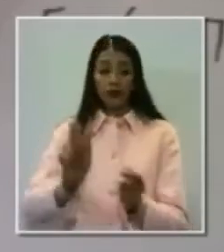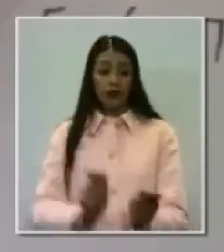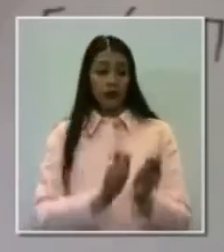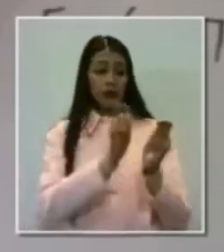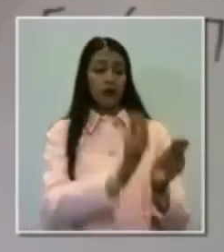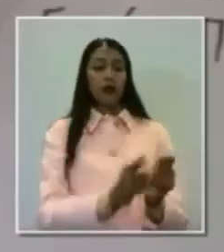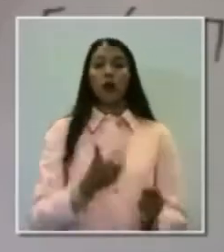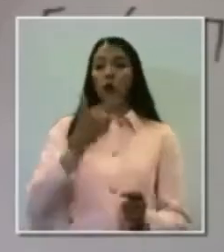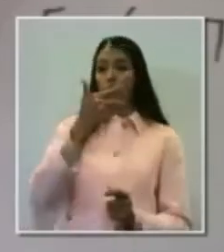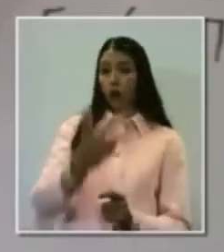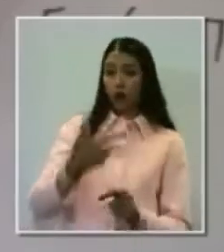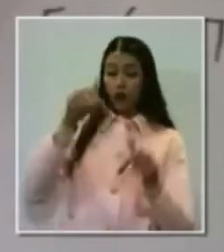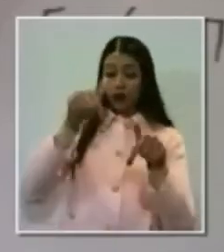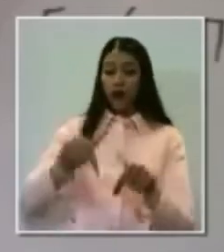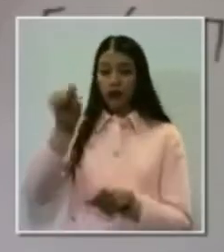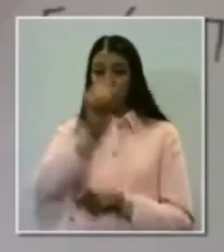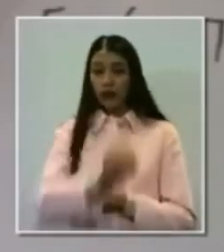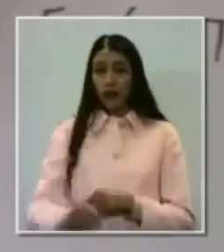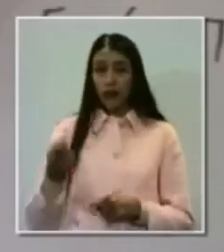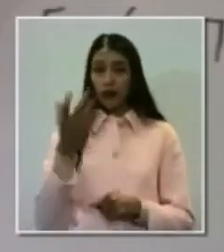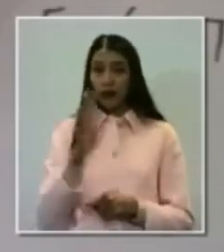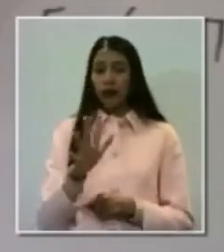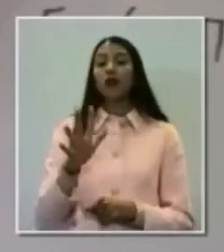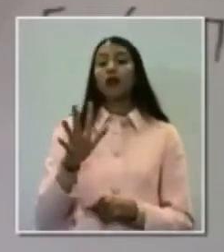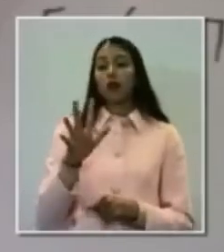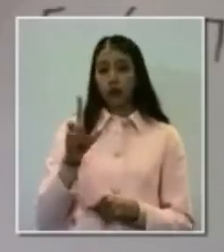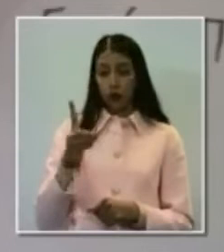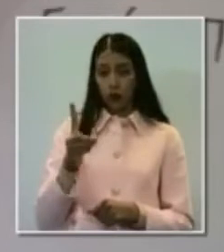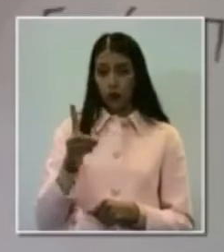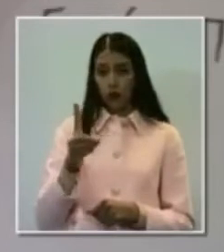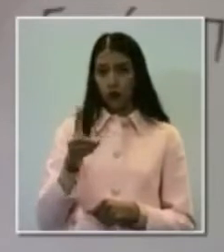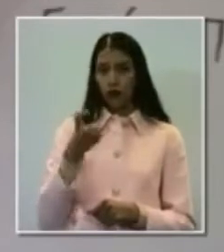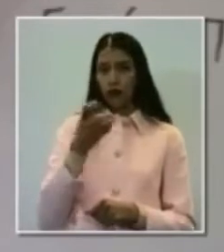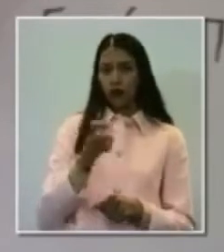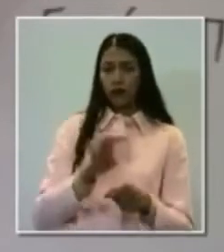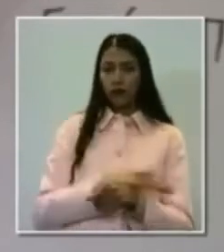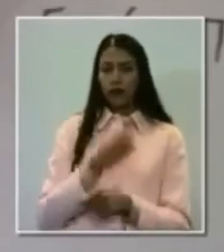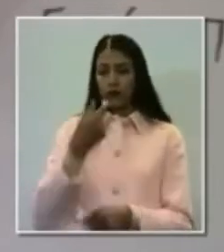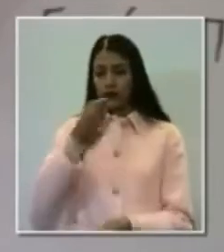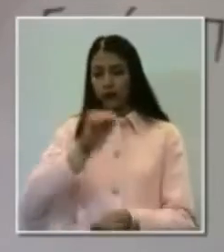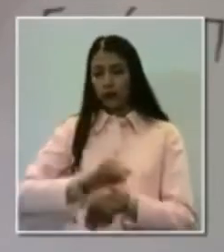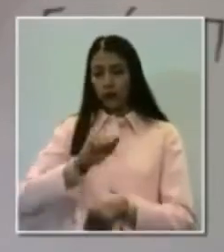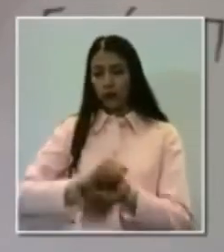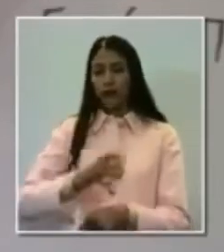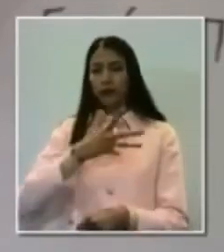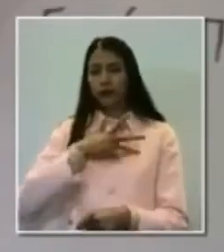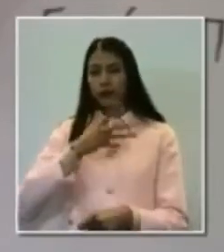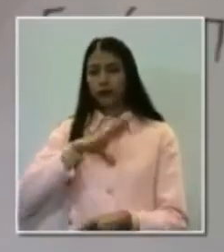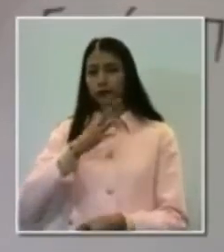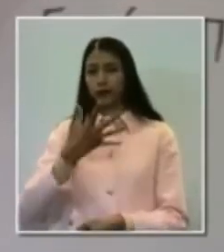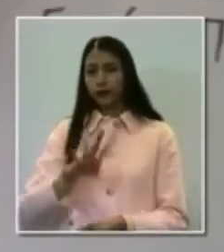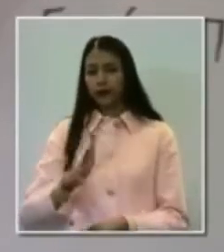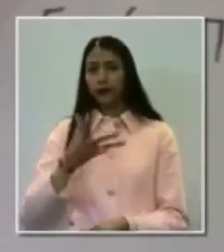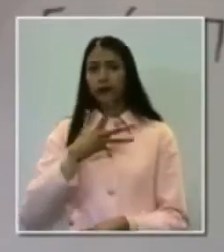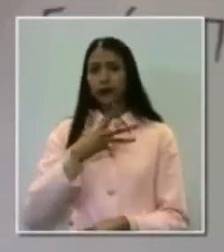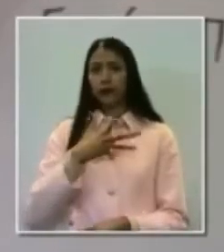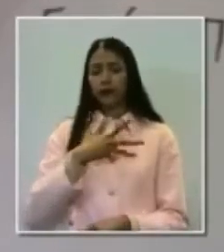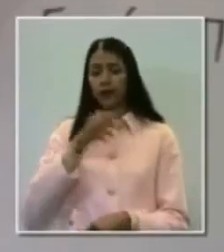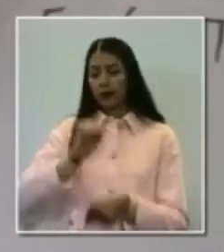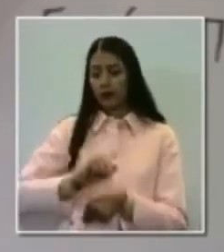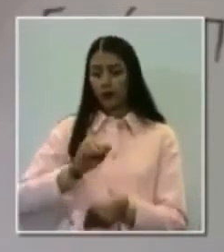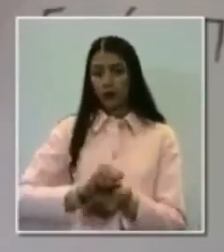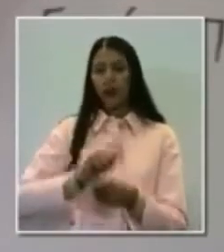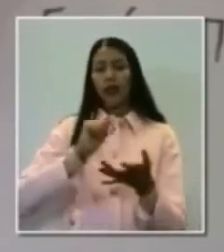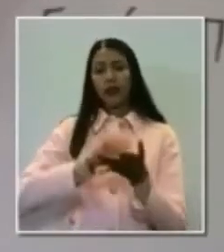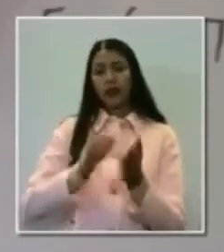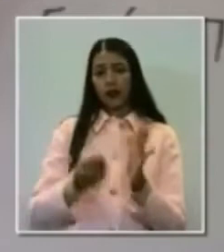8, aquí el sábado 10 y el domingo. Esto es a referencia porque en secundarias tenemos secundarias generales, tenemos secundarias